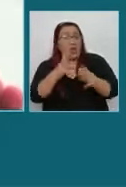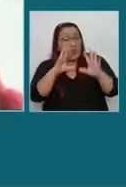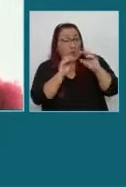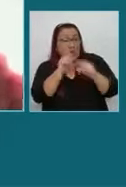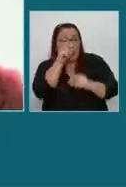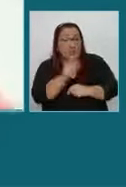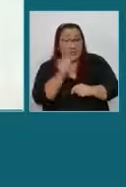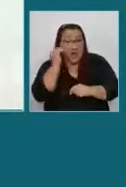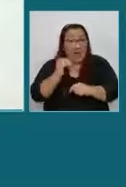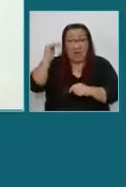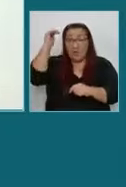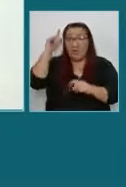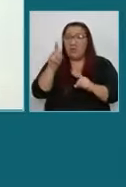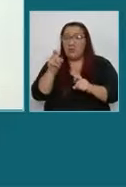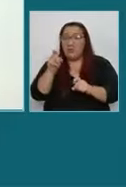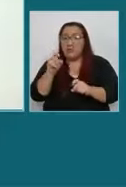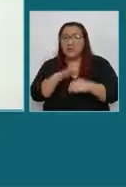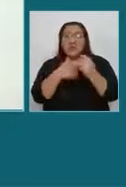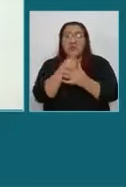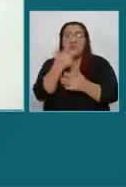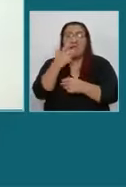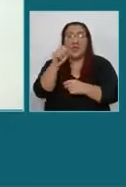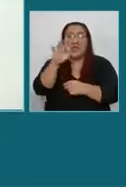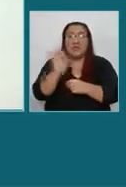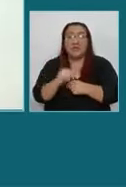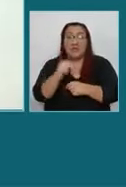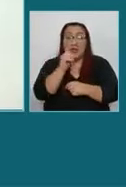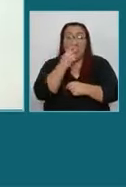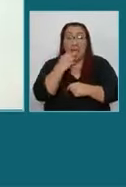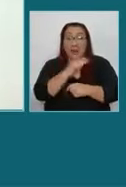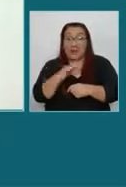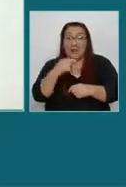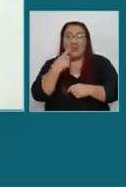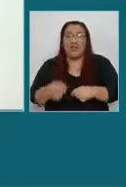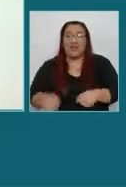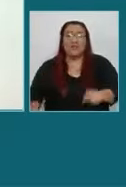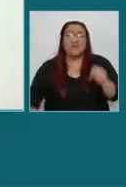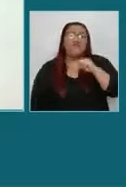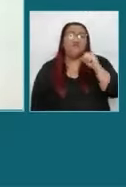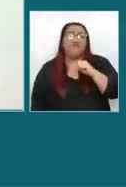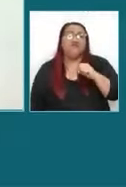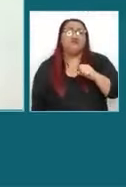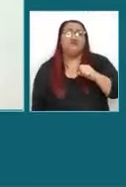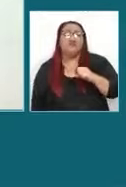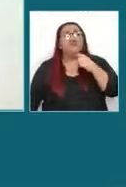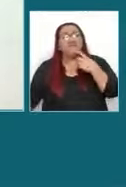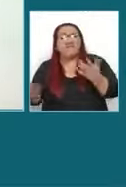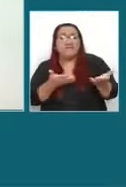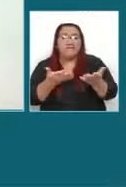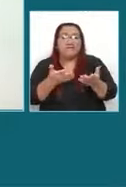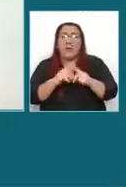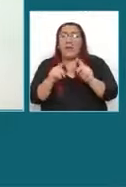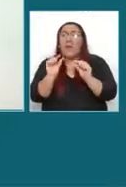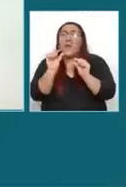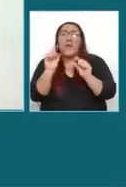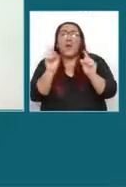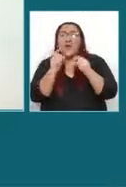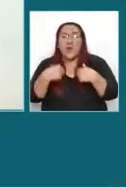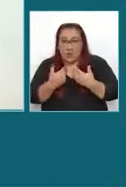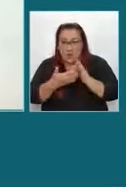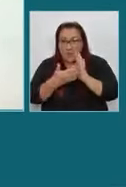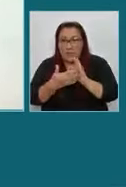algún adulto? 30% de los niños, 1 de cada 3, dicen que sí lo hablarían con los adultos. Pero después, cuando están expuestos,